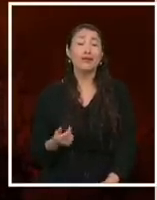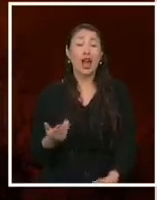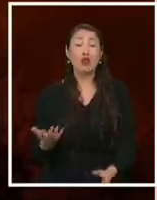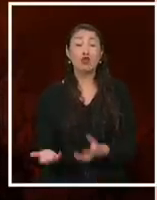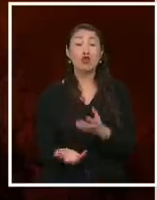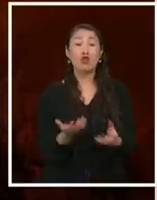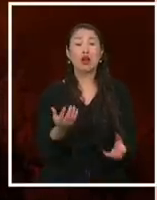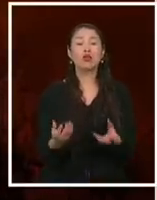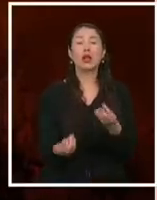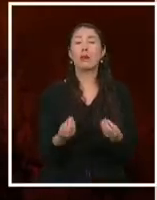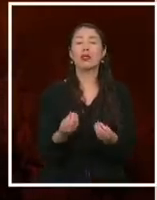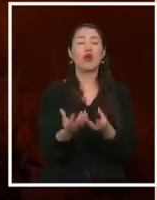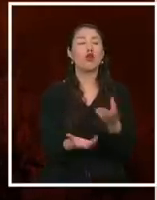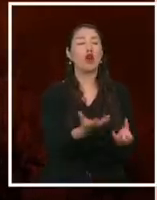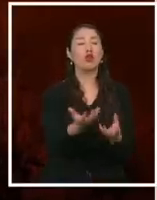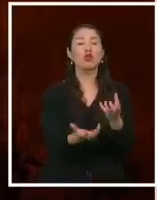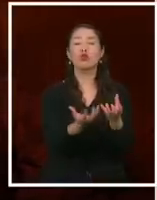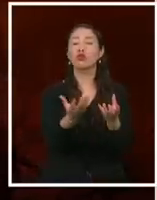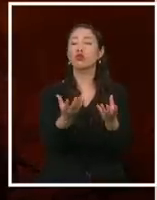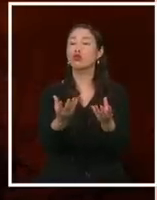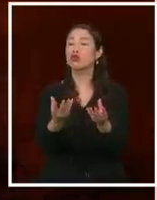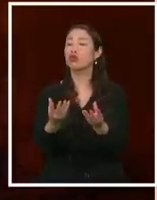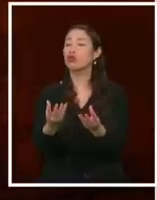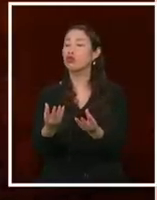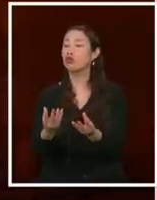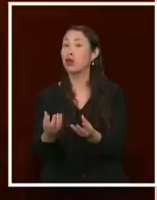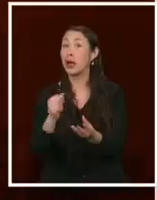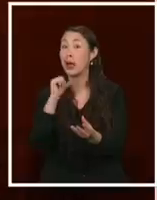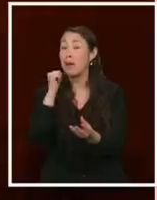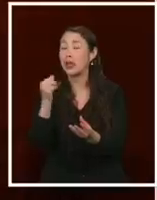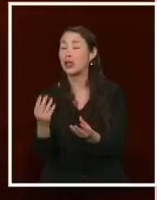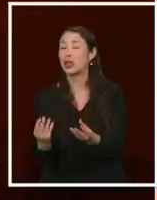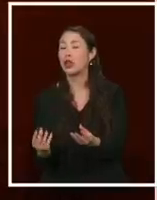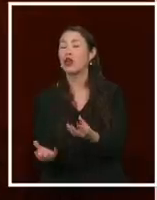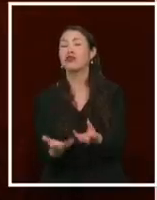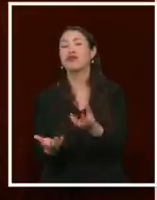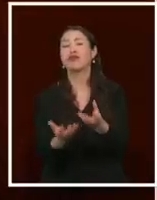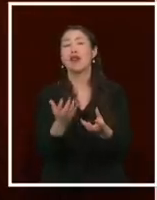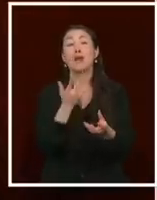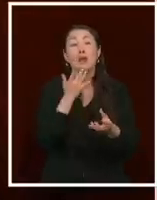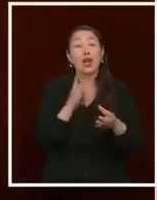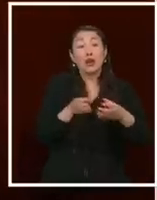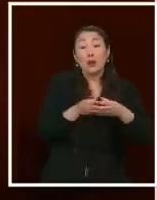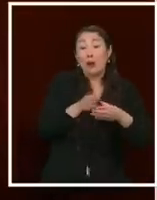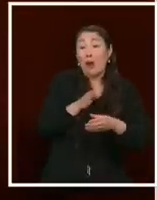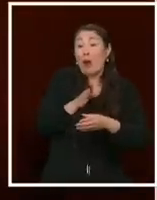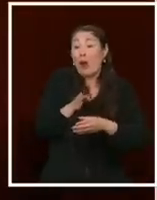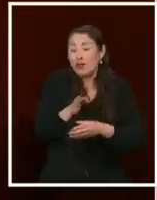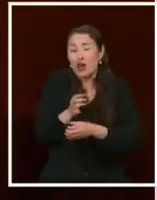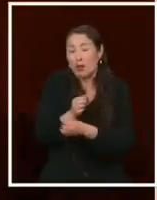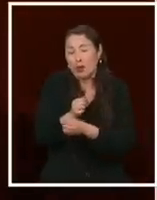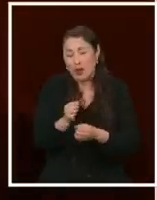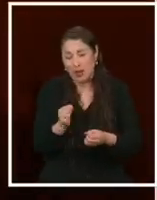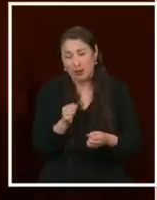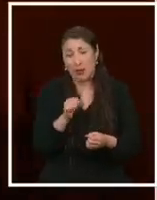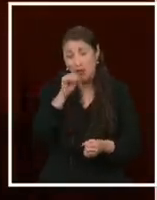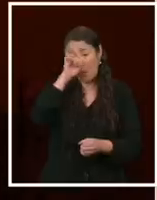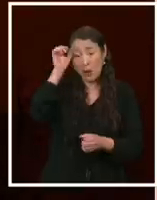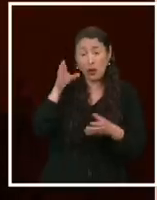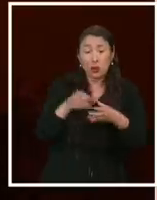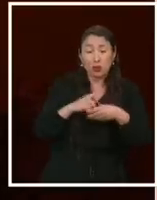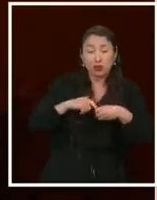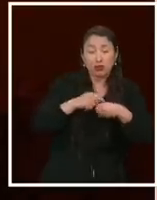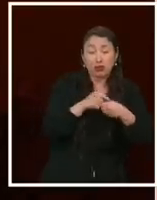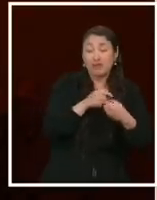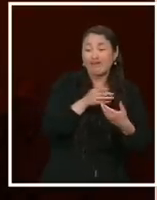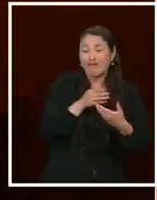dice, reactivación de sectores, que aún las brigadas no han podido llegar a esos lugares y hacer su trabajo, los bomberos y las brigadas. Por lo